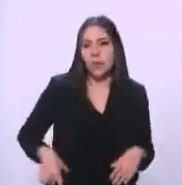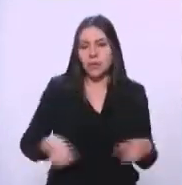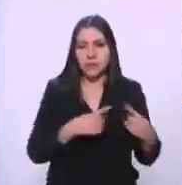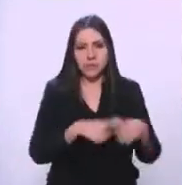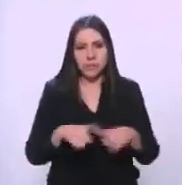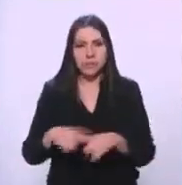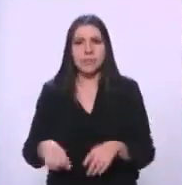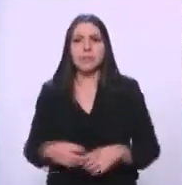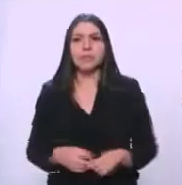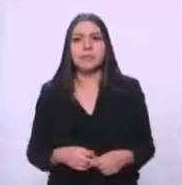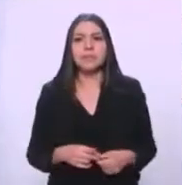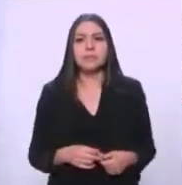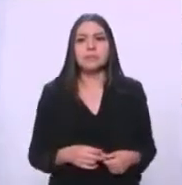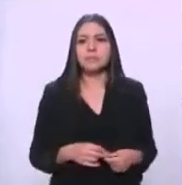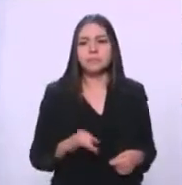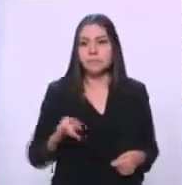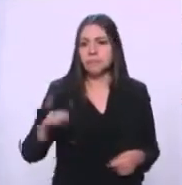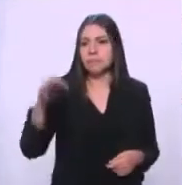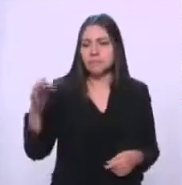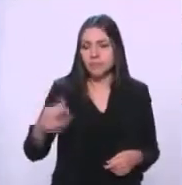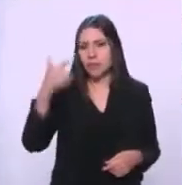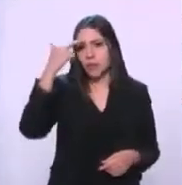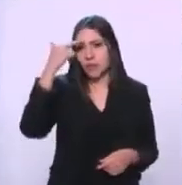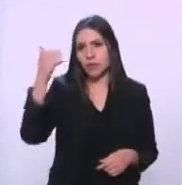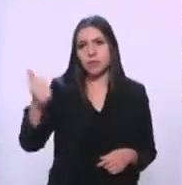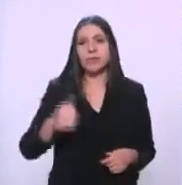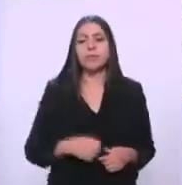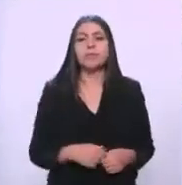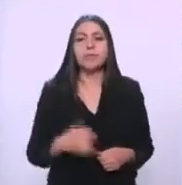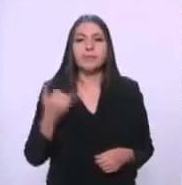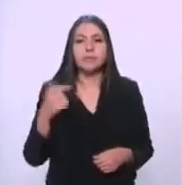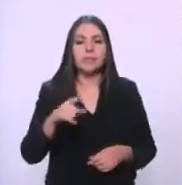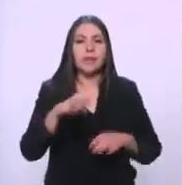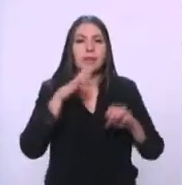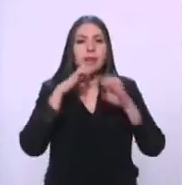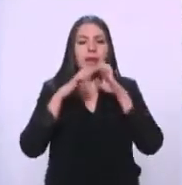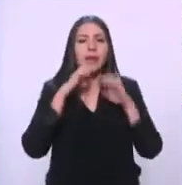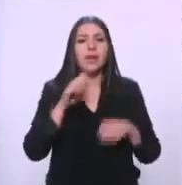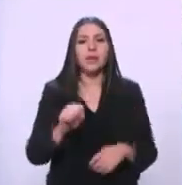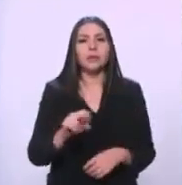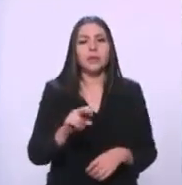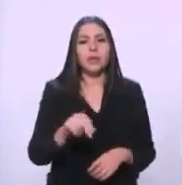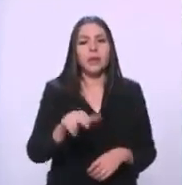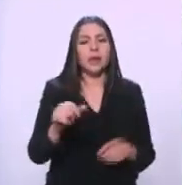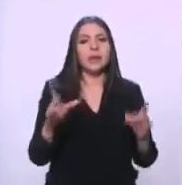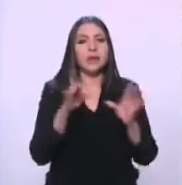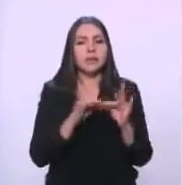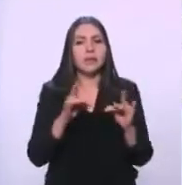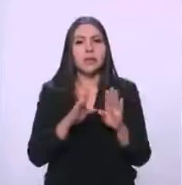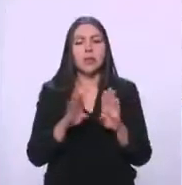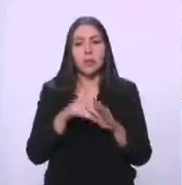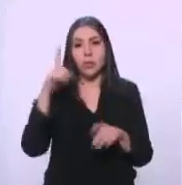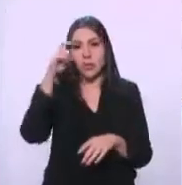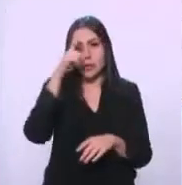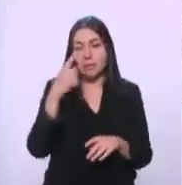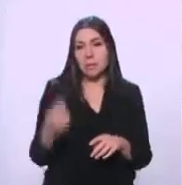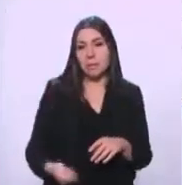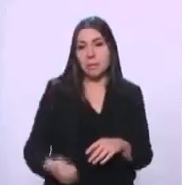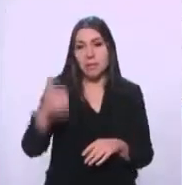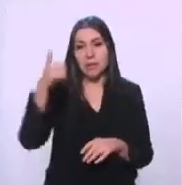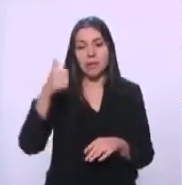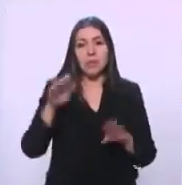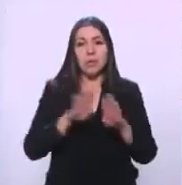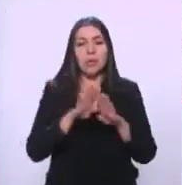¿no? Tienes toda la razón y justo en la entrevista Susana platica de lo difícil que fue primero contender como con